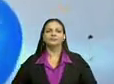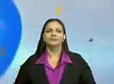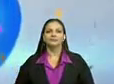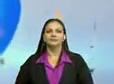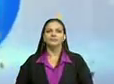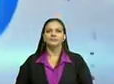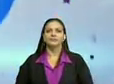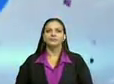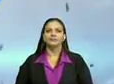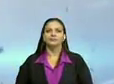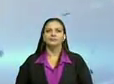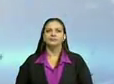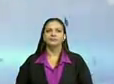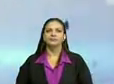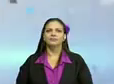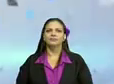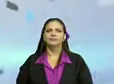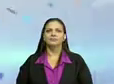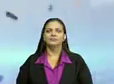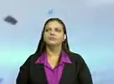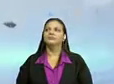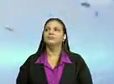¡Linda belleza!